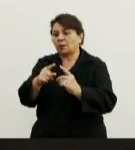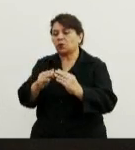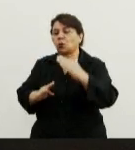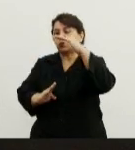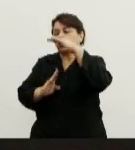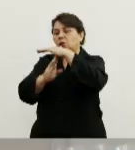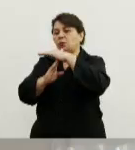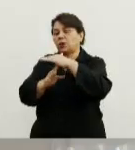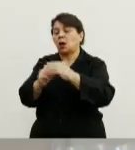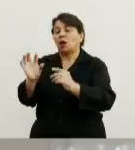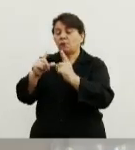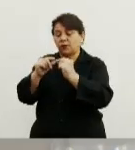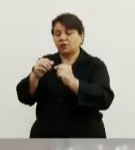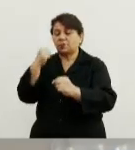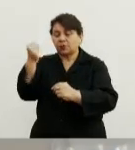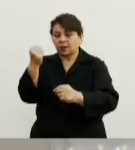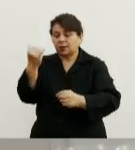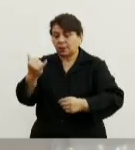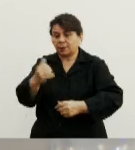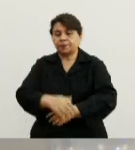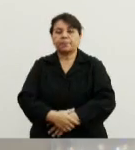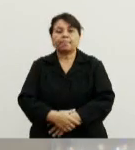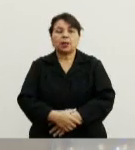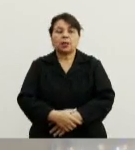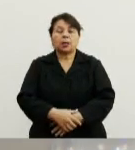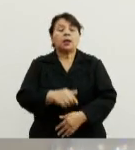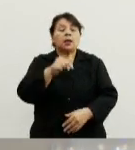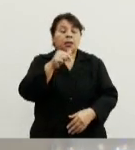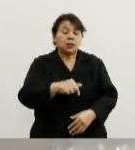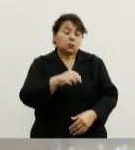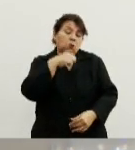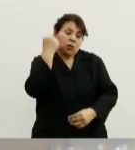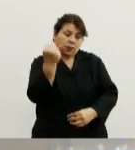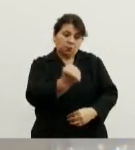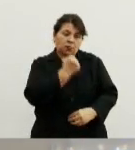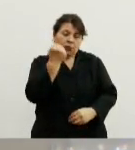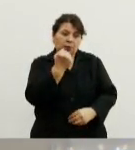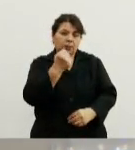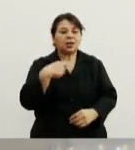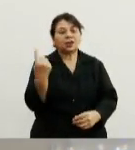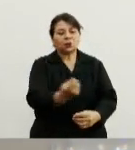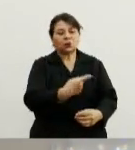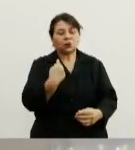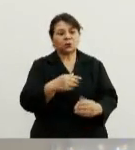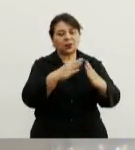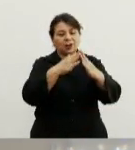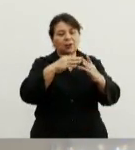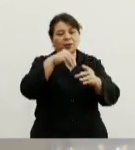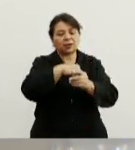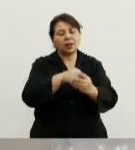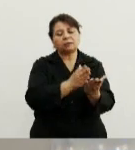estimada bueno es importante que sigamos manteniendo esta cuarentena creo que